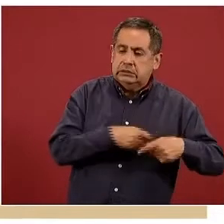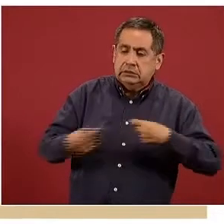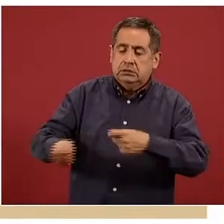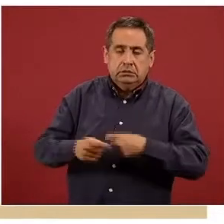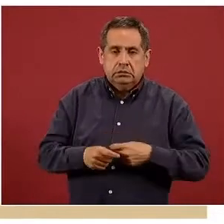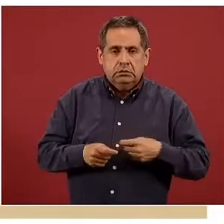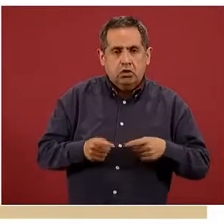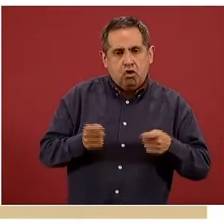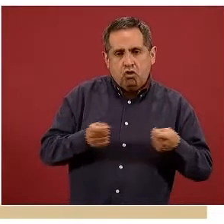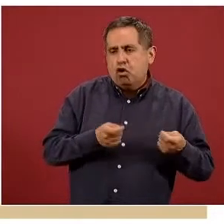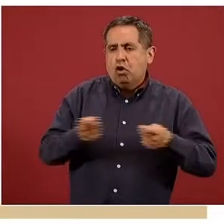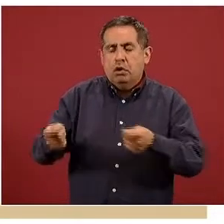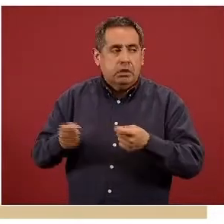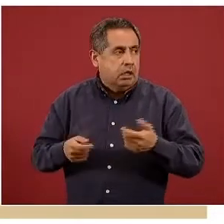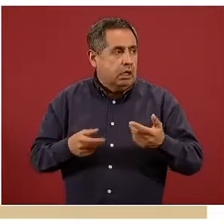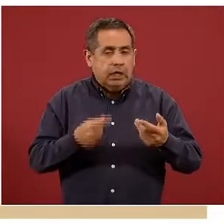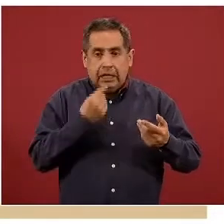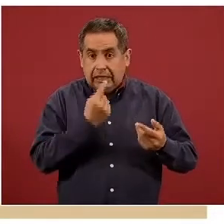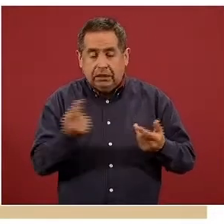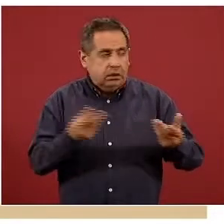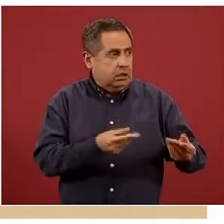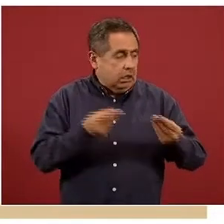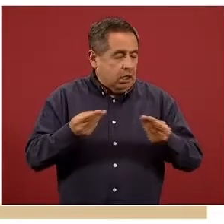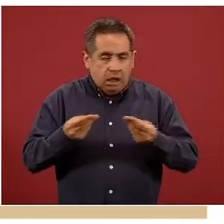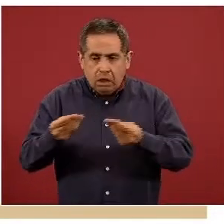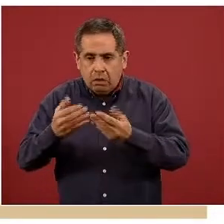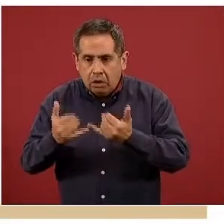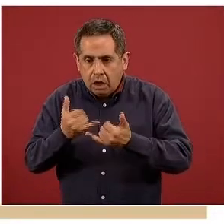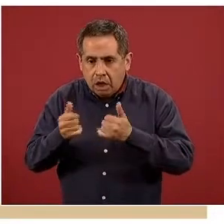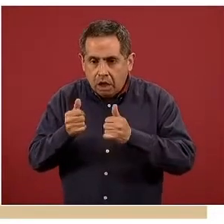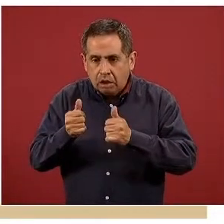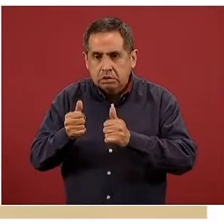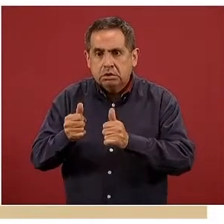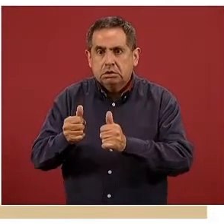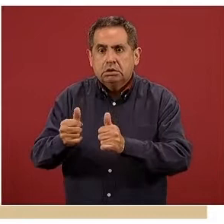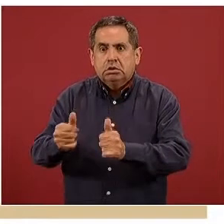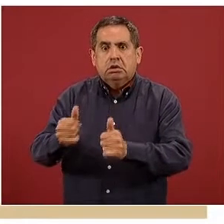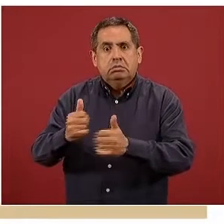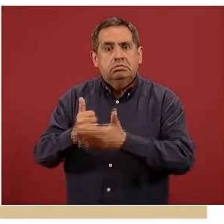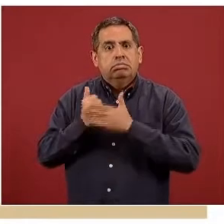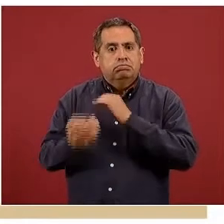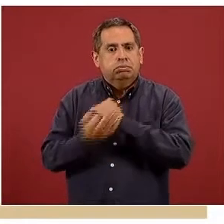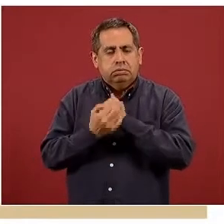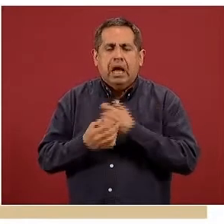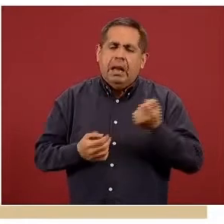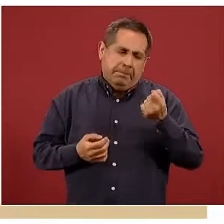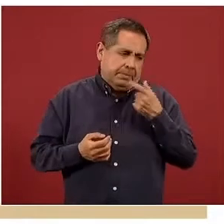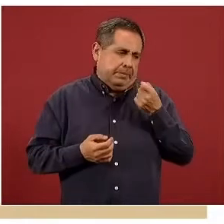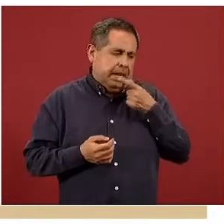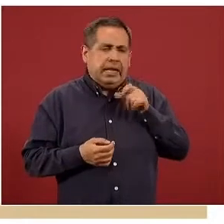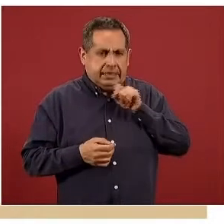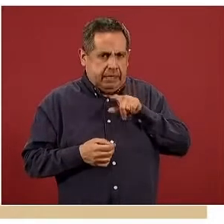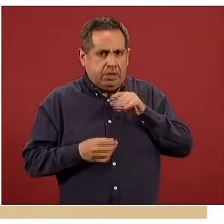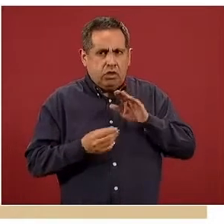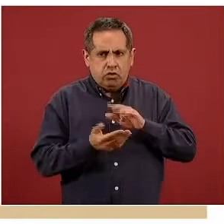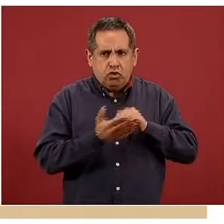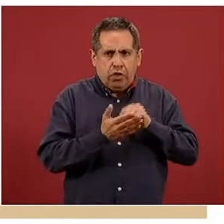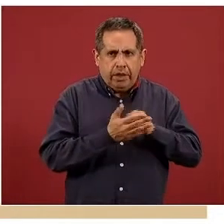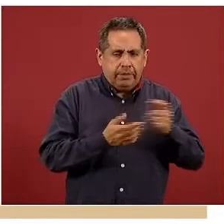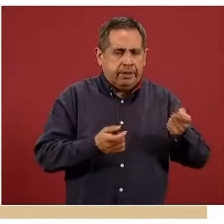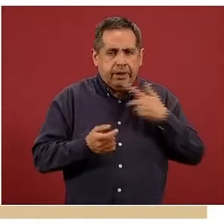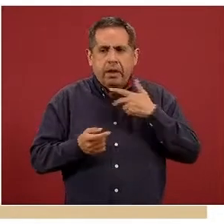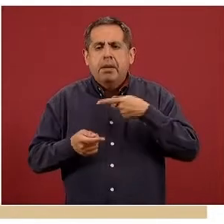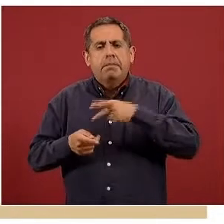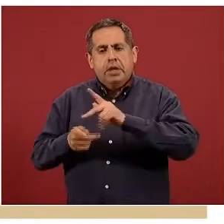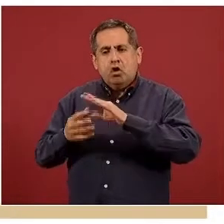cuestión controlada, ¿no? Y no se deja de lado, ¿no? el uso del fármaco para poder tratar el trastorno,